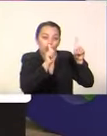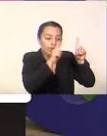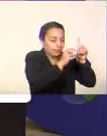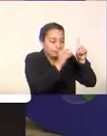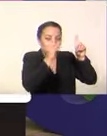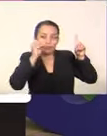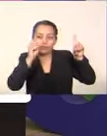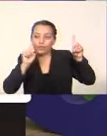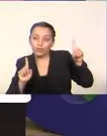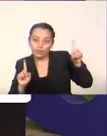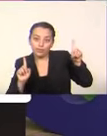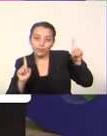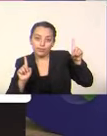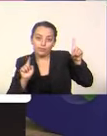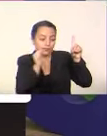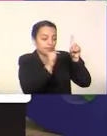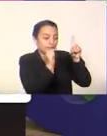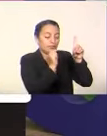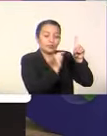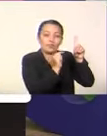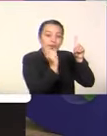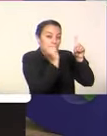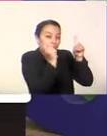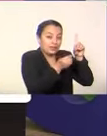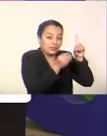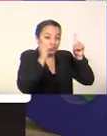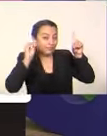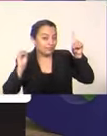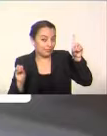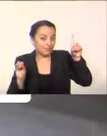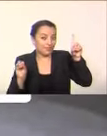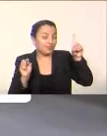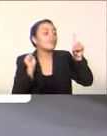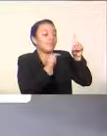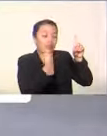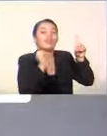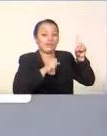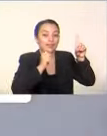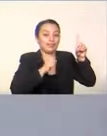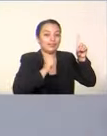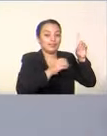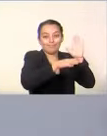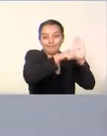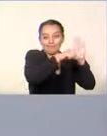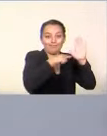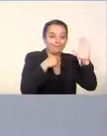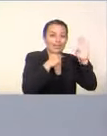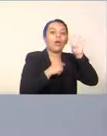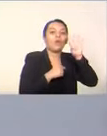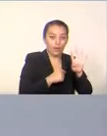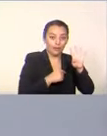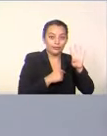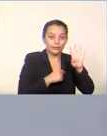que las decenas de la cual nosotros prestamos, ahora sí podemos restar de las decenas. Y por último, Alejandra. Pues